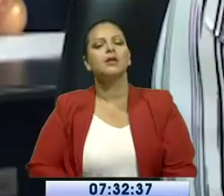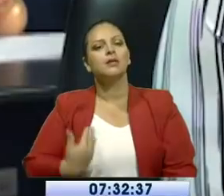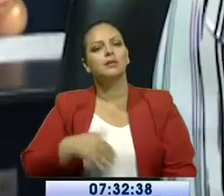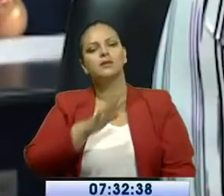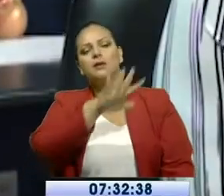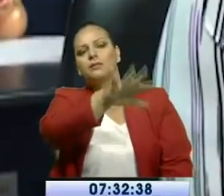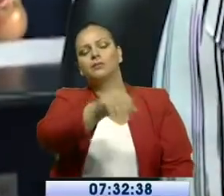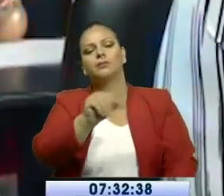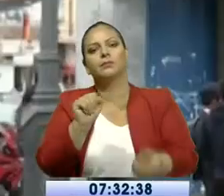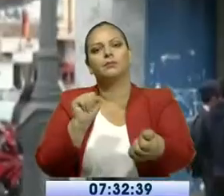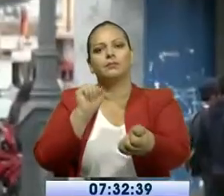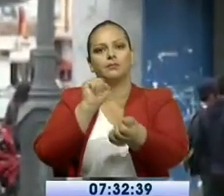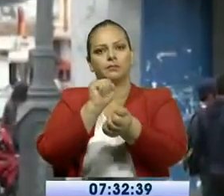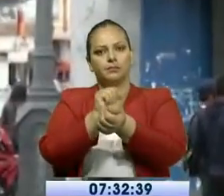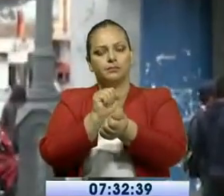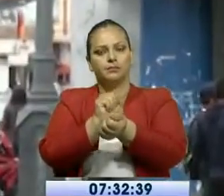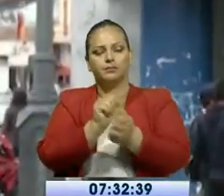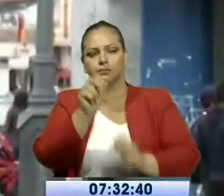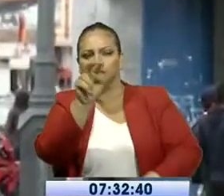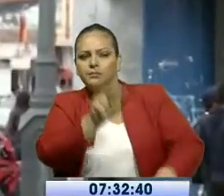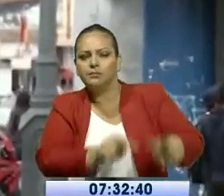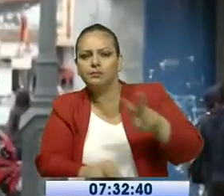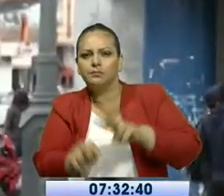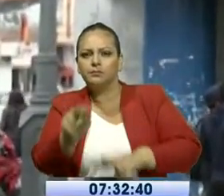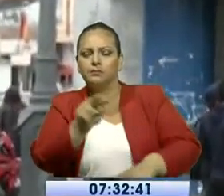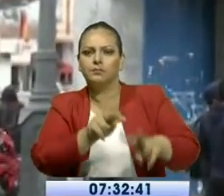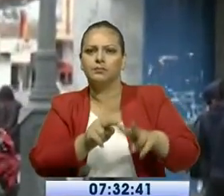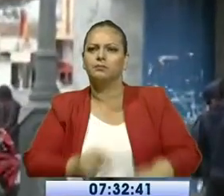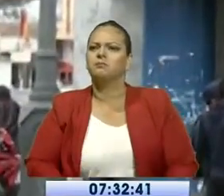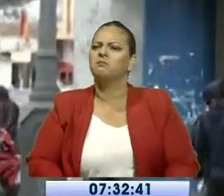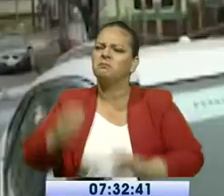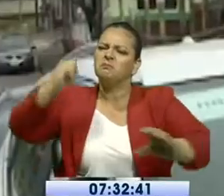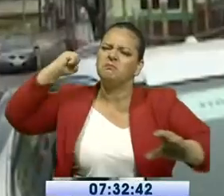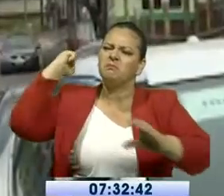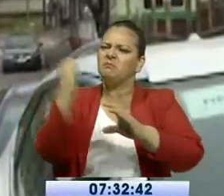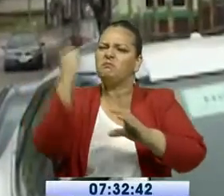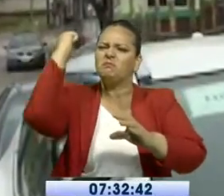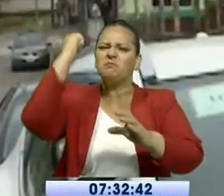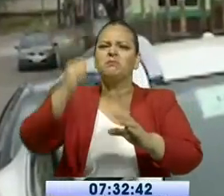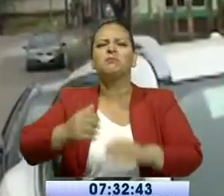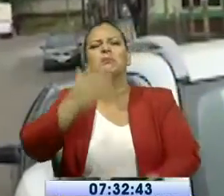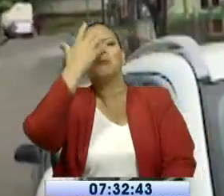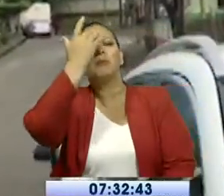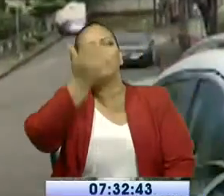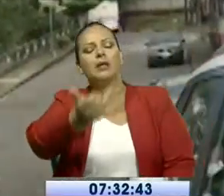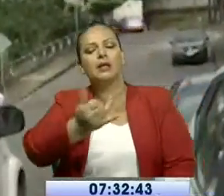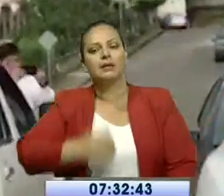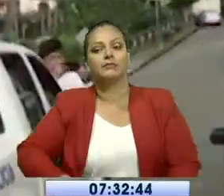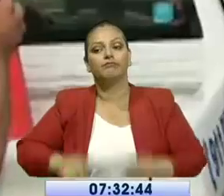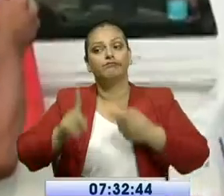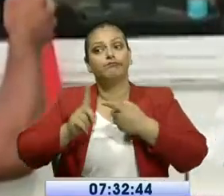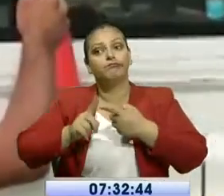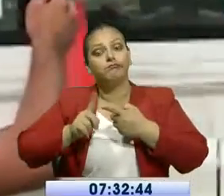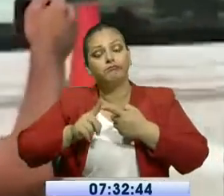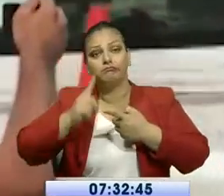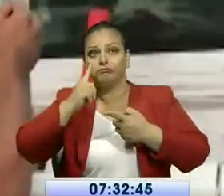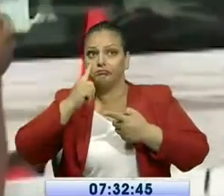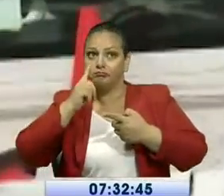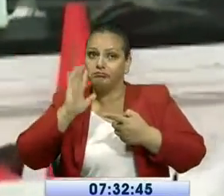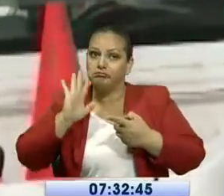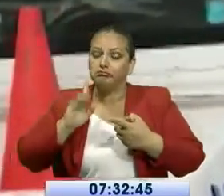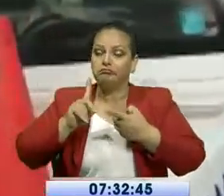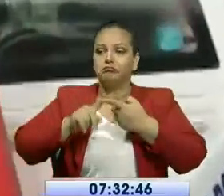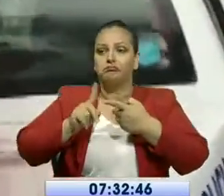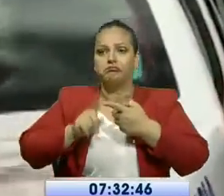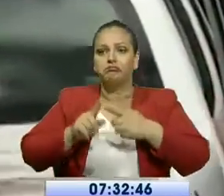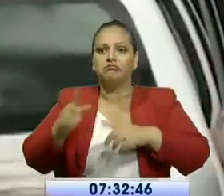por ser un delito flagrante. Hasta el momento se manejan dos hipótesis, una homicidio por robar un celular y otro,